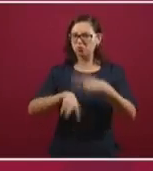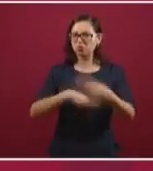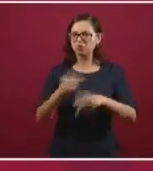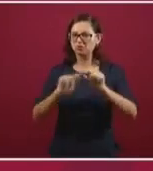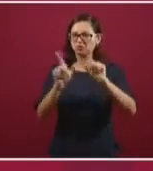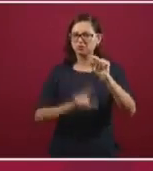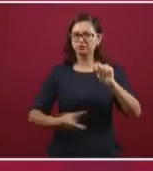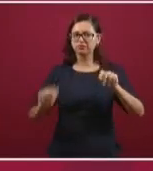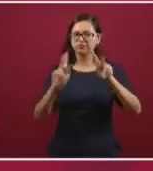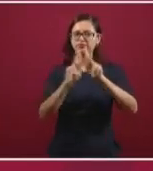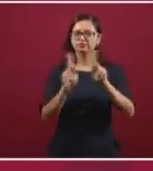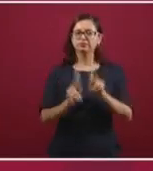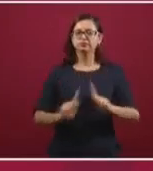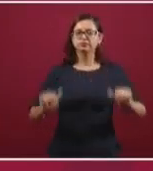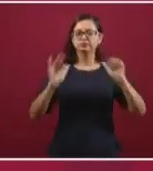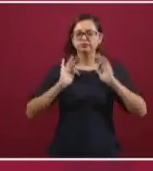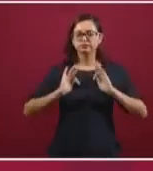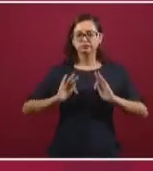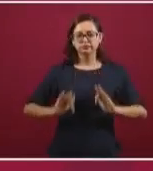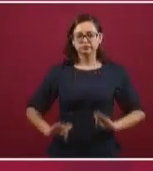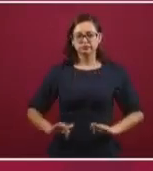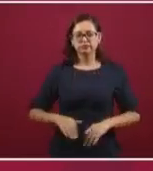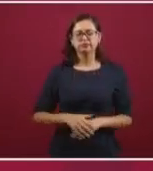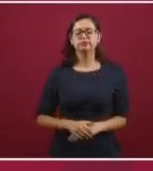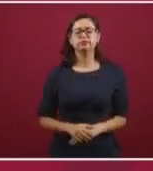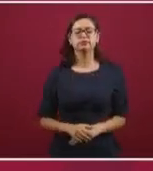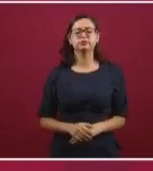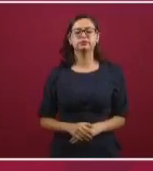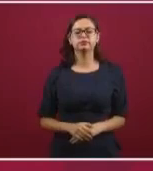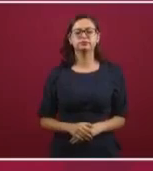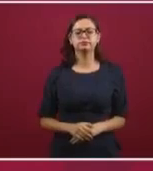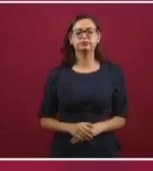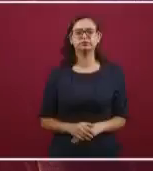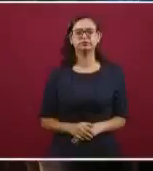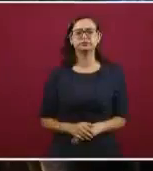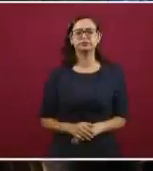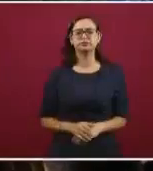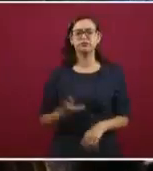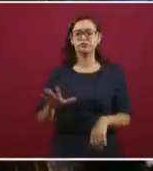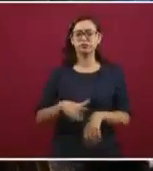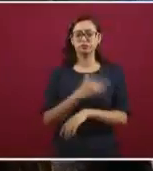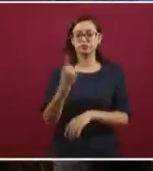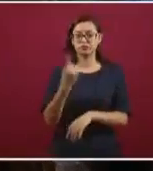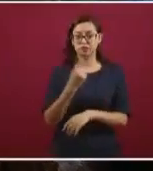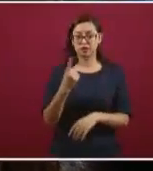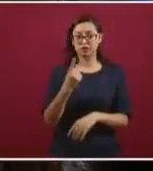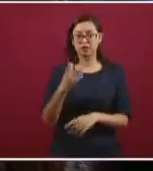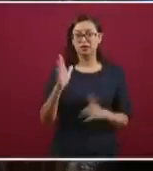esto, no lo olvidemos, es una parte.